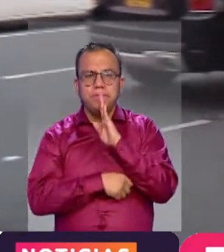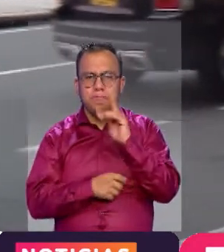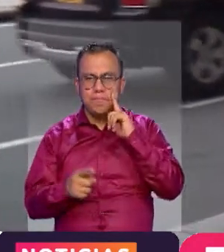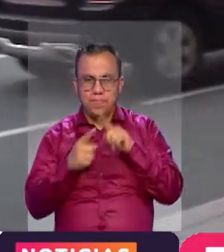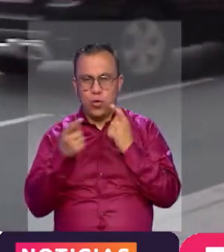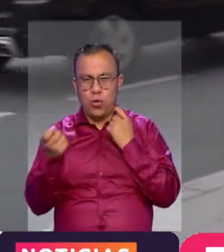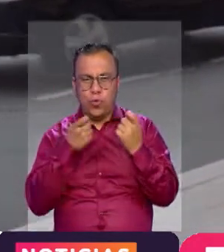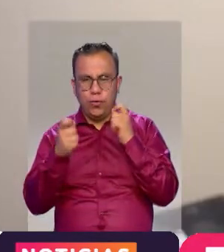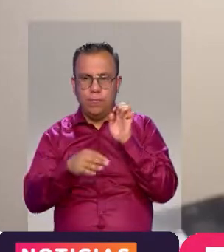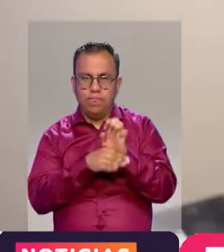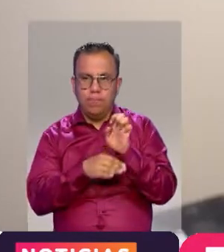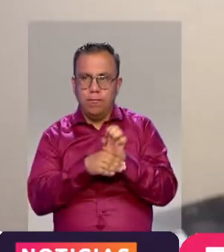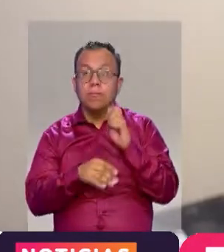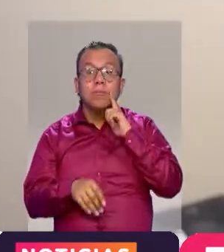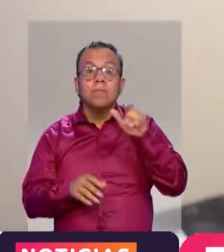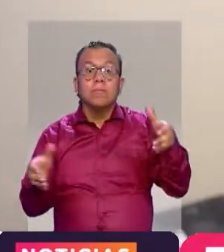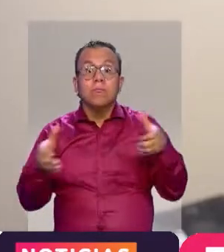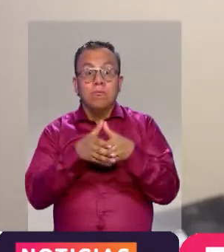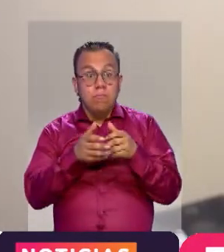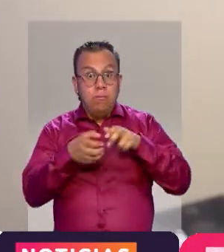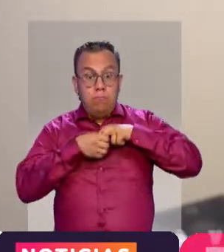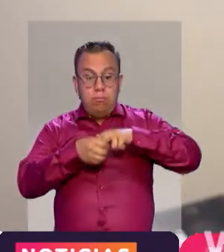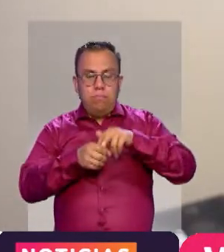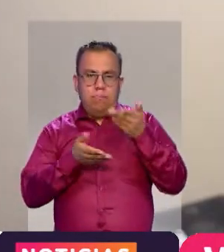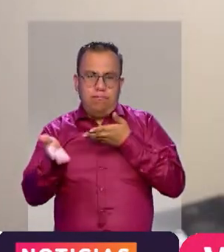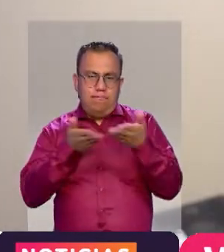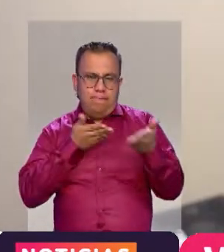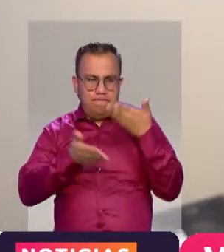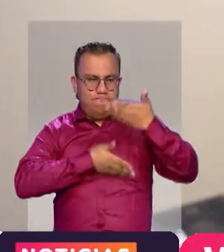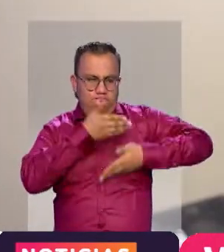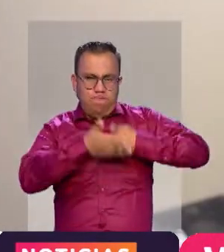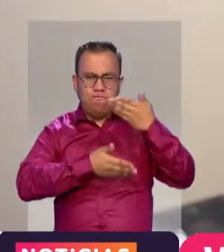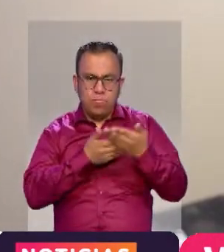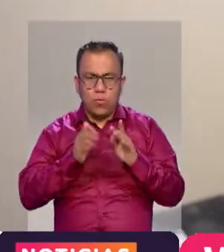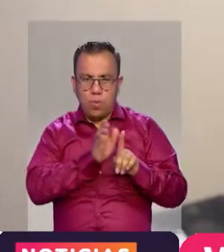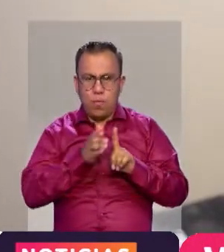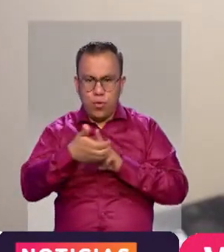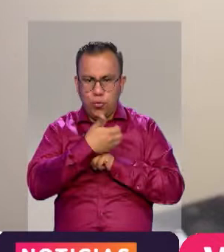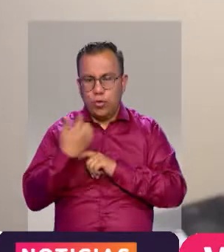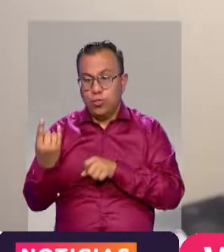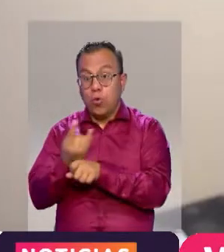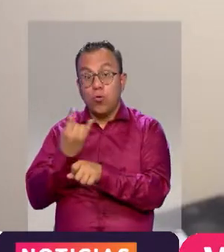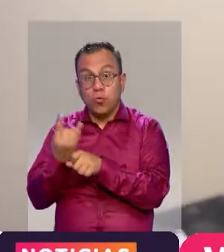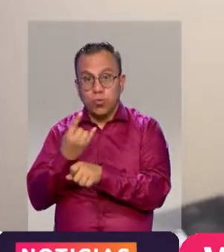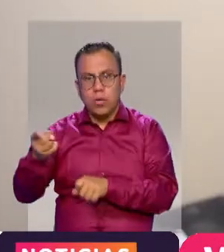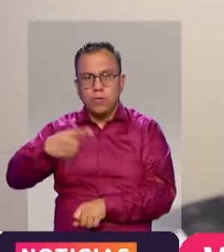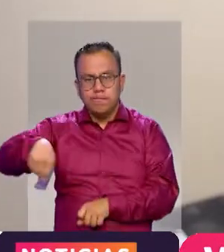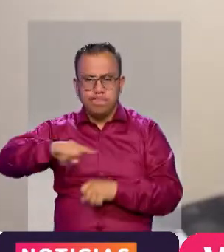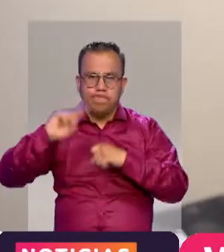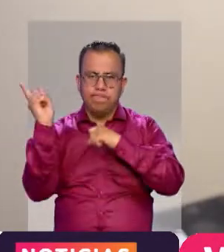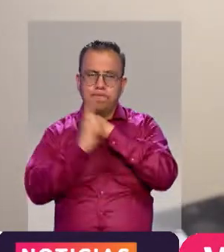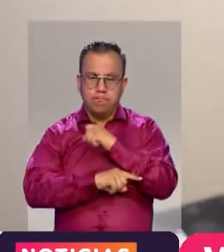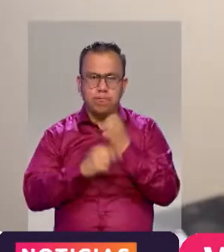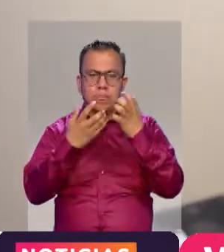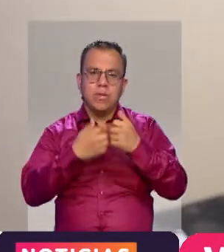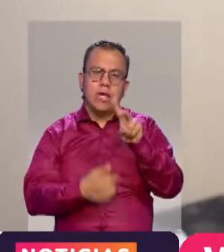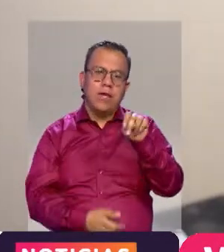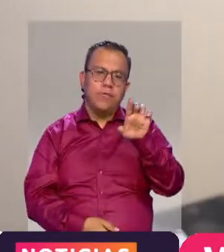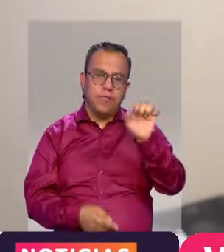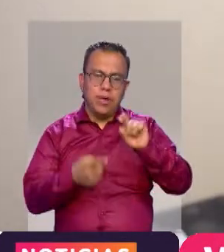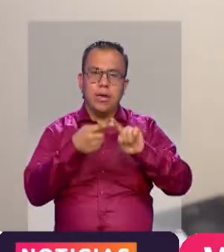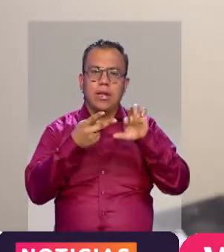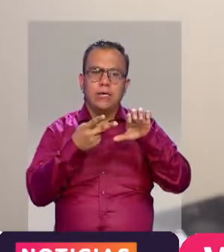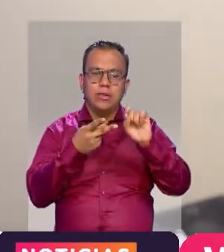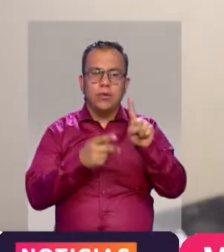ente de control. Es así que la Superintendencia de Transporte, a través de su Delegatura para la Protección de los Usuarios, sancionó a las aerolíneas Avianca y Wingo